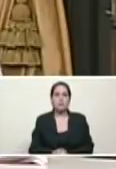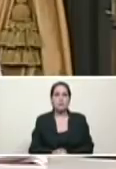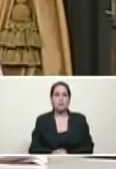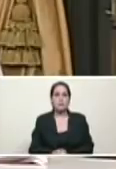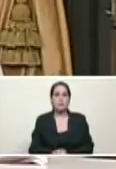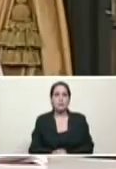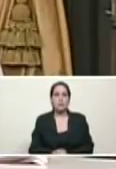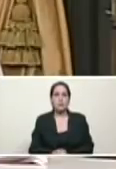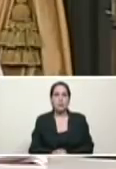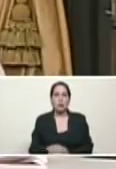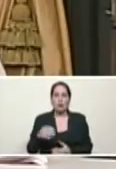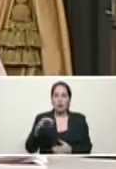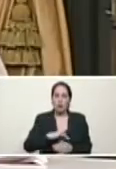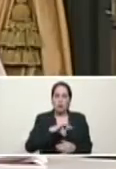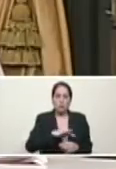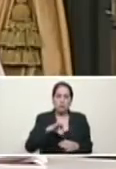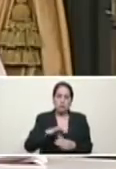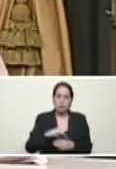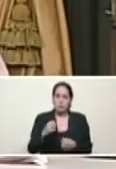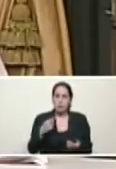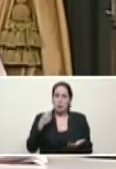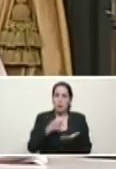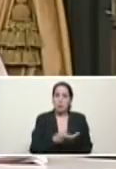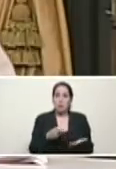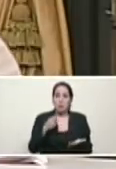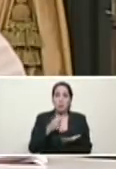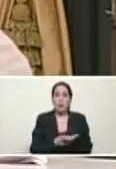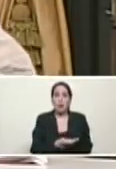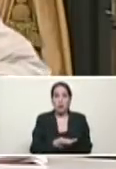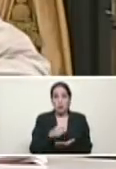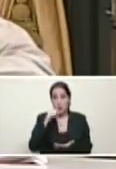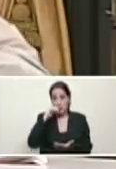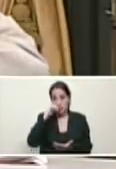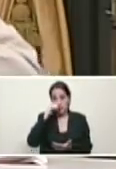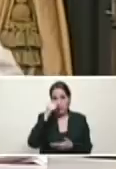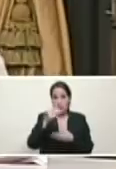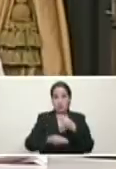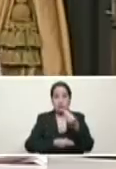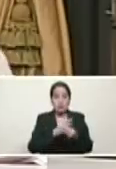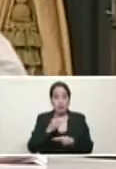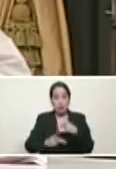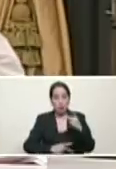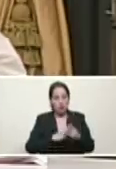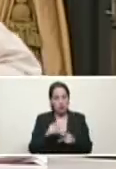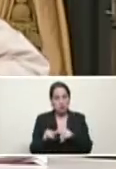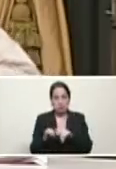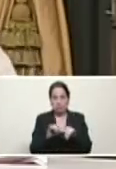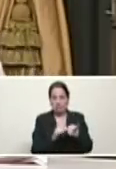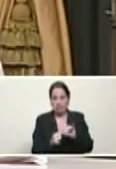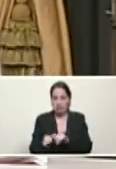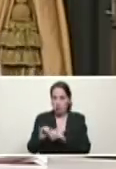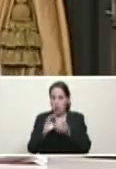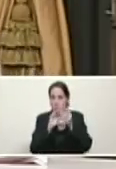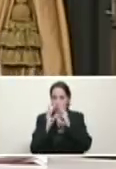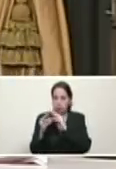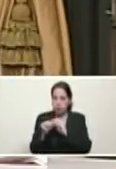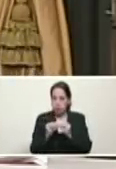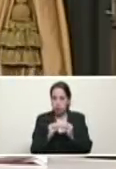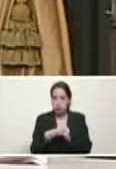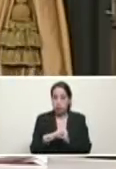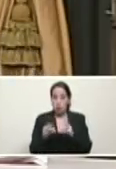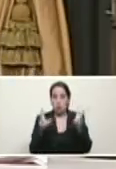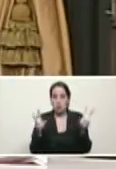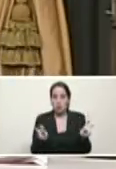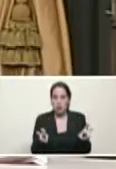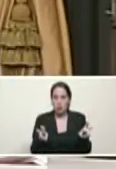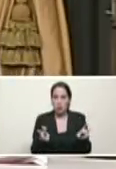de Compensación Interterritorial viva un proceso de reingeniería, de readecuación, para